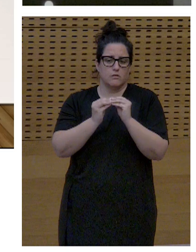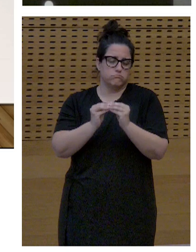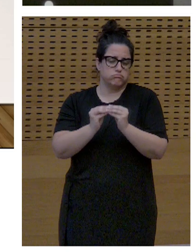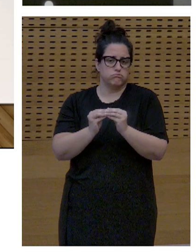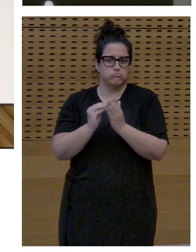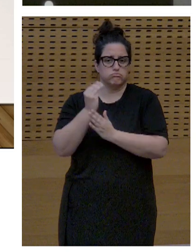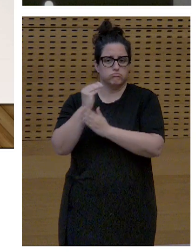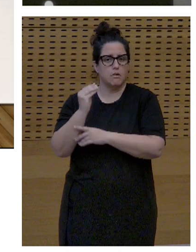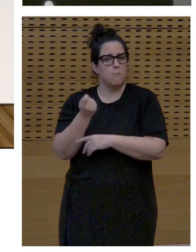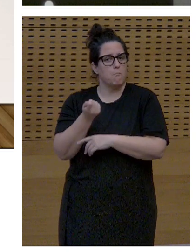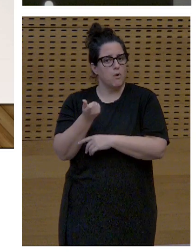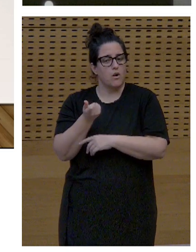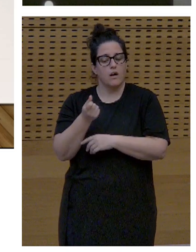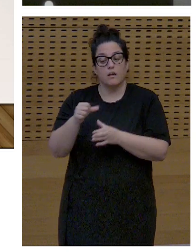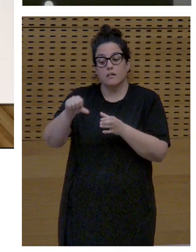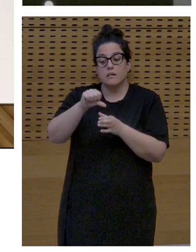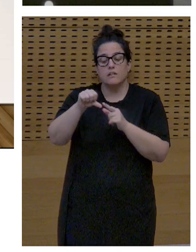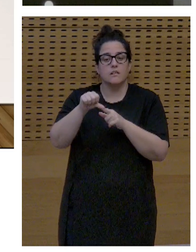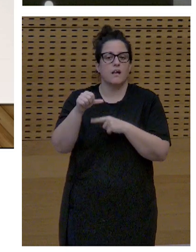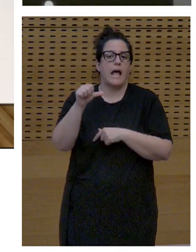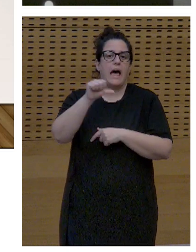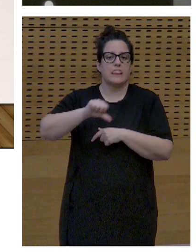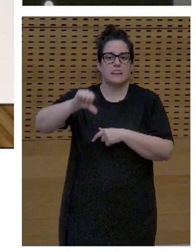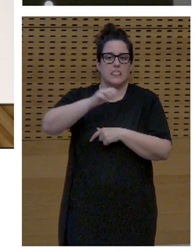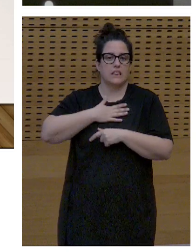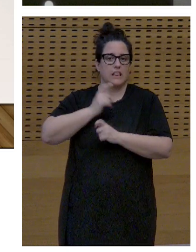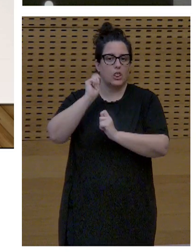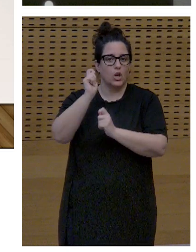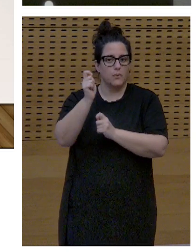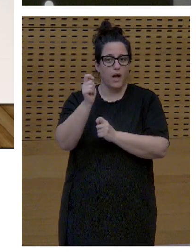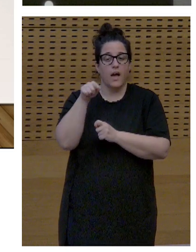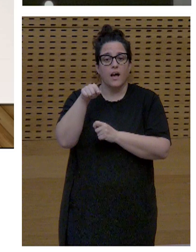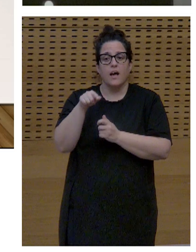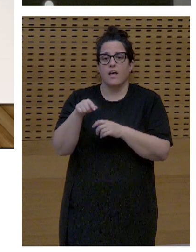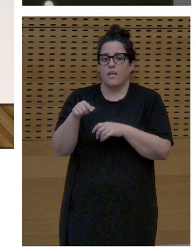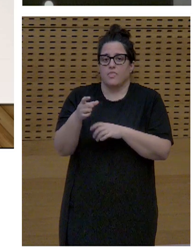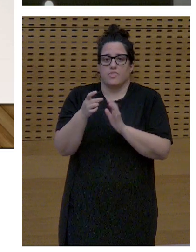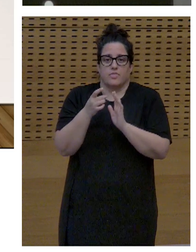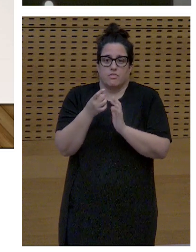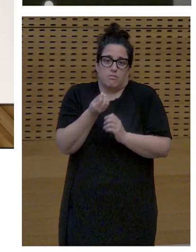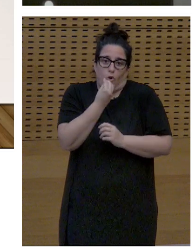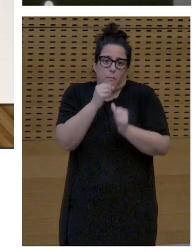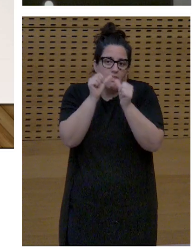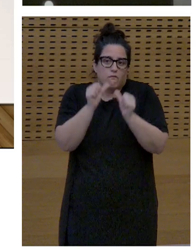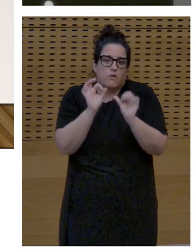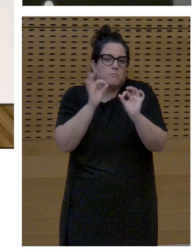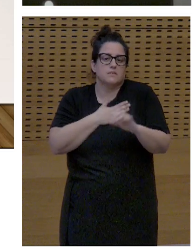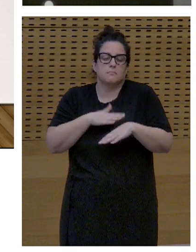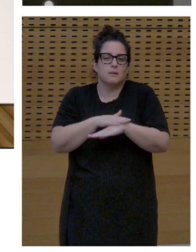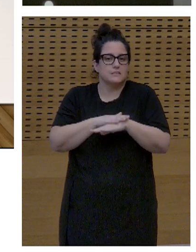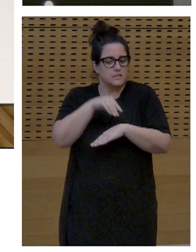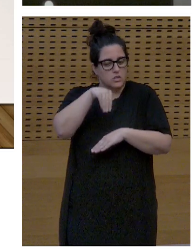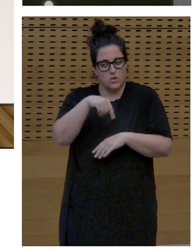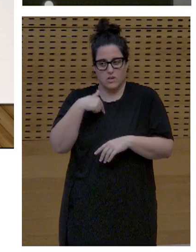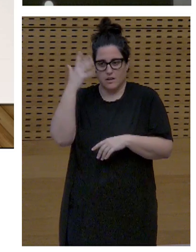de oliva. Es la dieta básica en Navarra y, bueno, pues esa es la dieta recomendada.